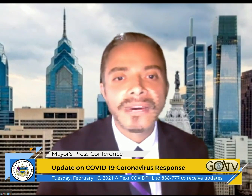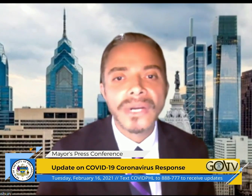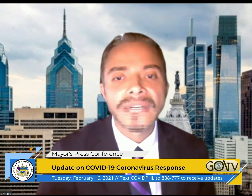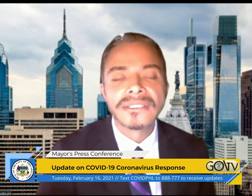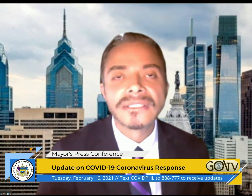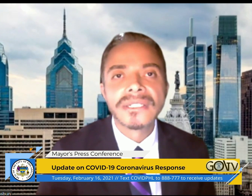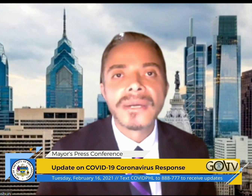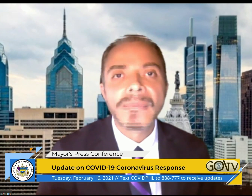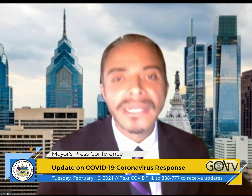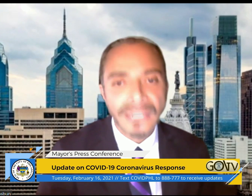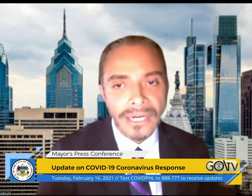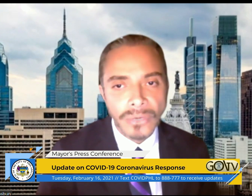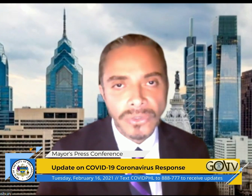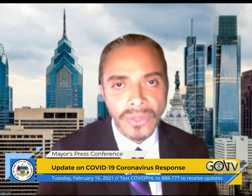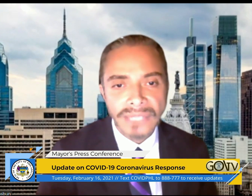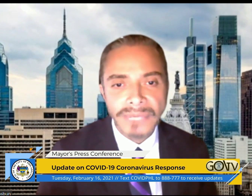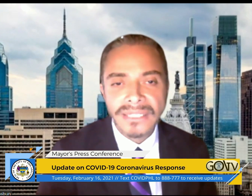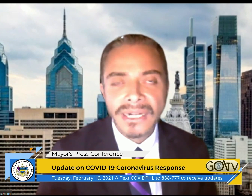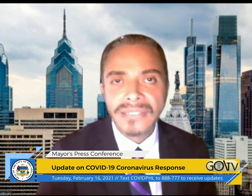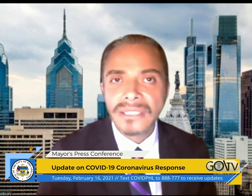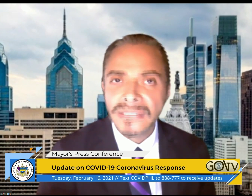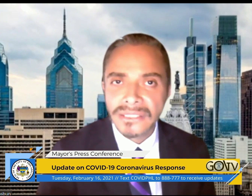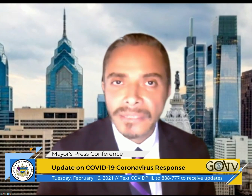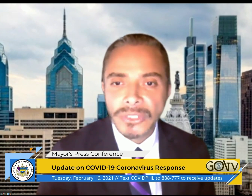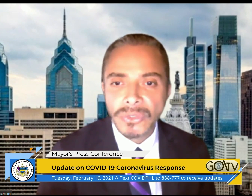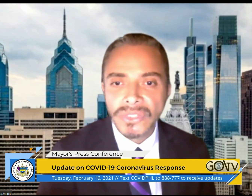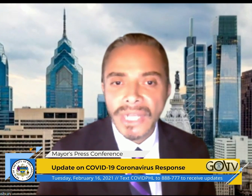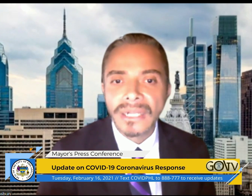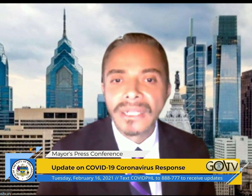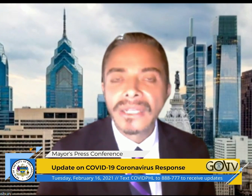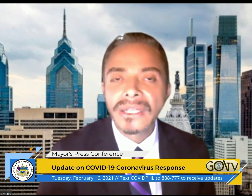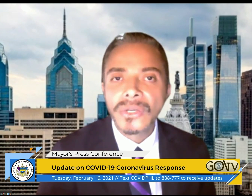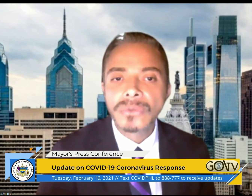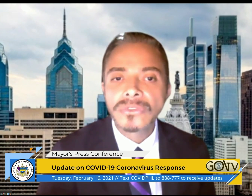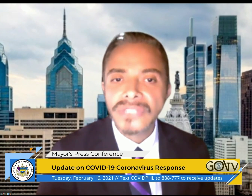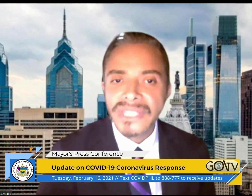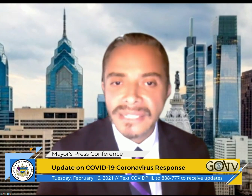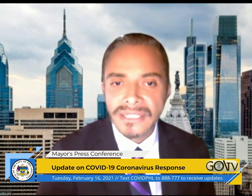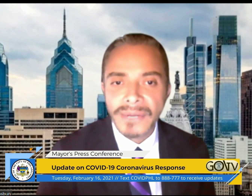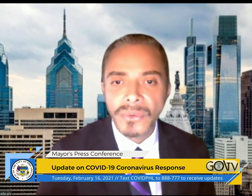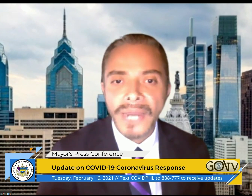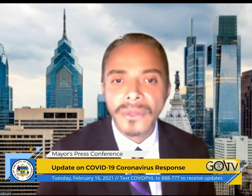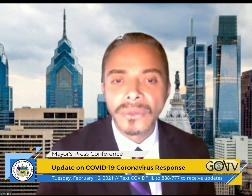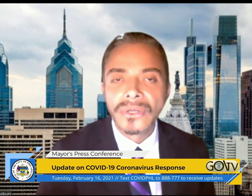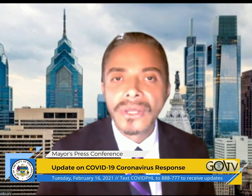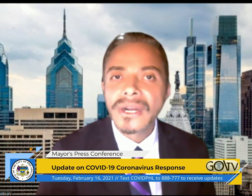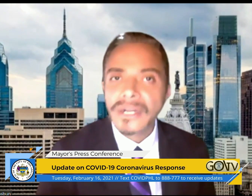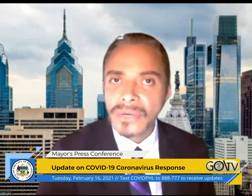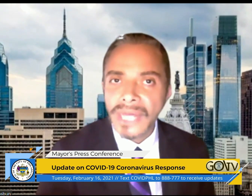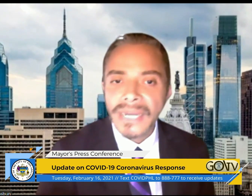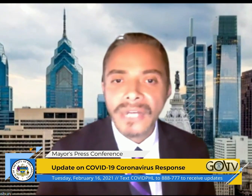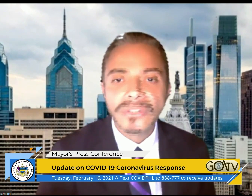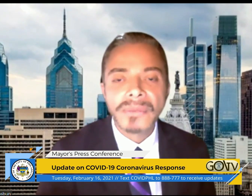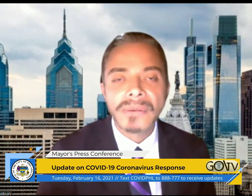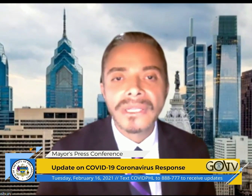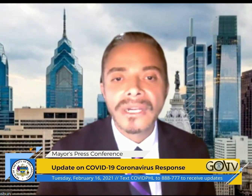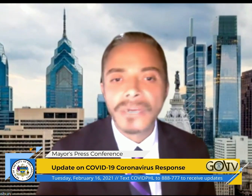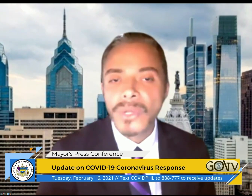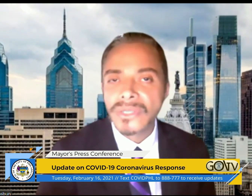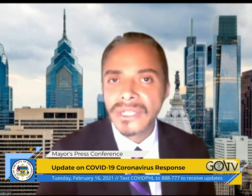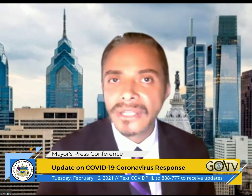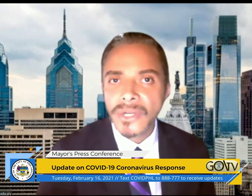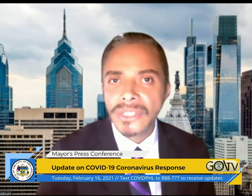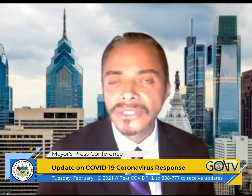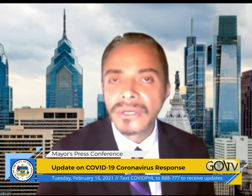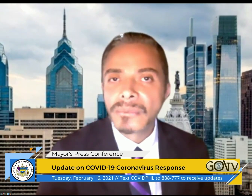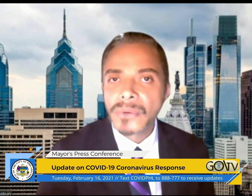la gente ahora? Mantener el uso de las máscaras y el distanciamiento social, incluso si ya está vacunado. Recordar que no se permiten